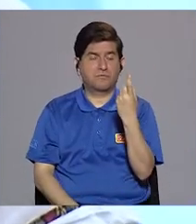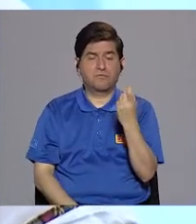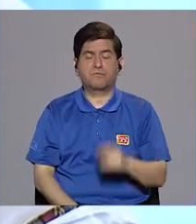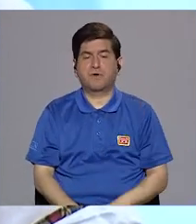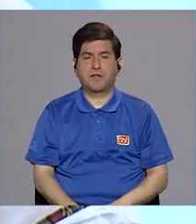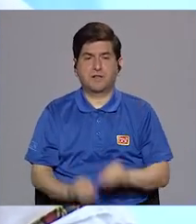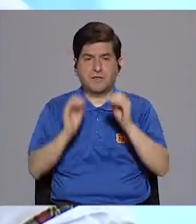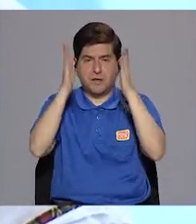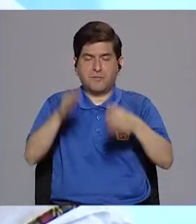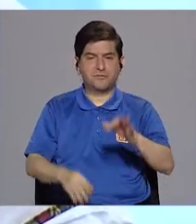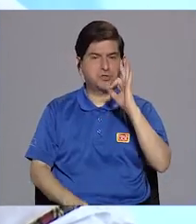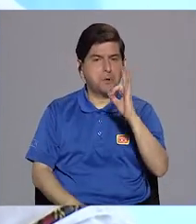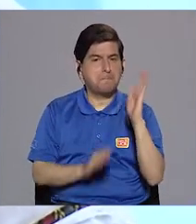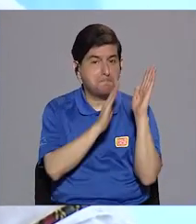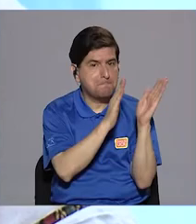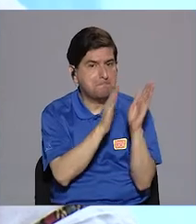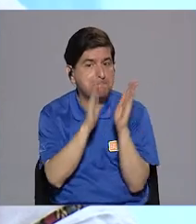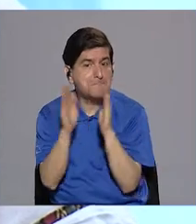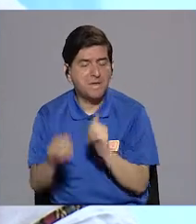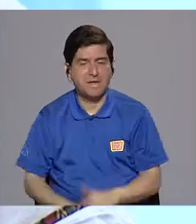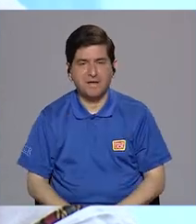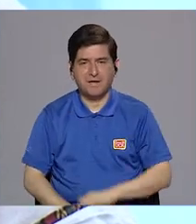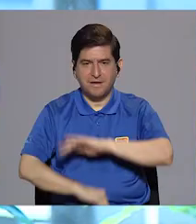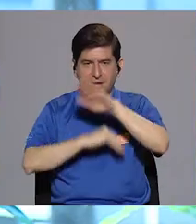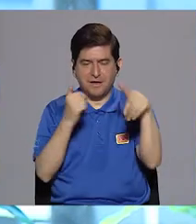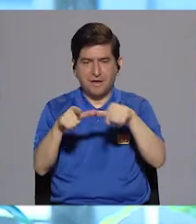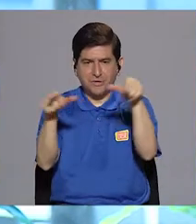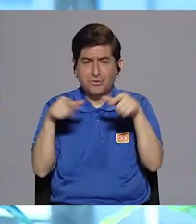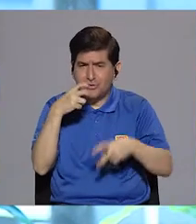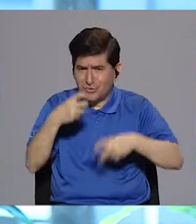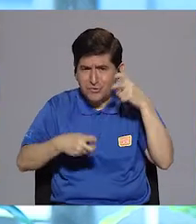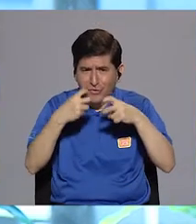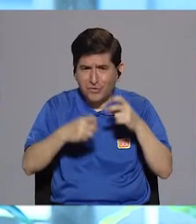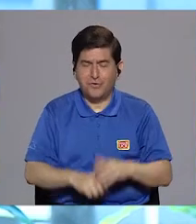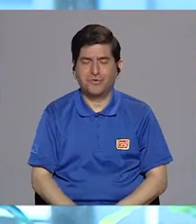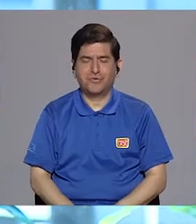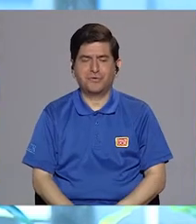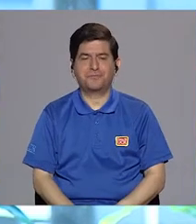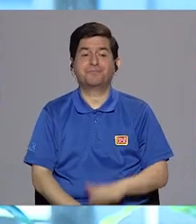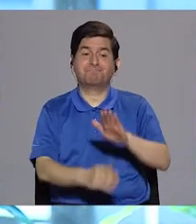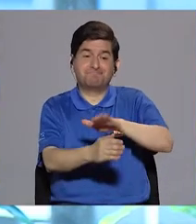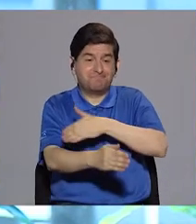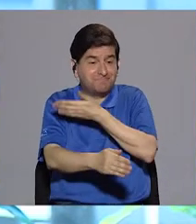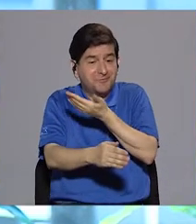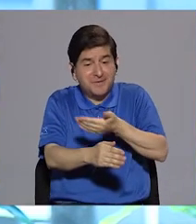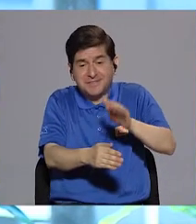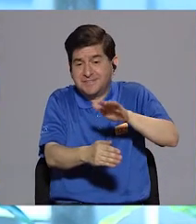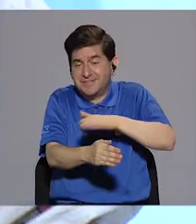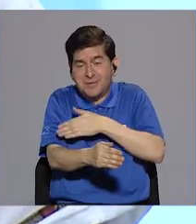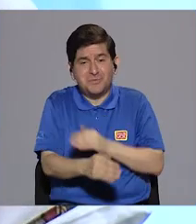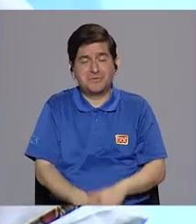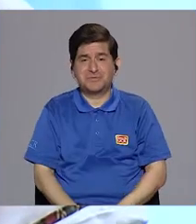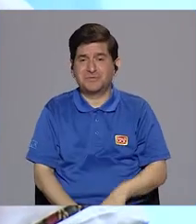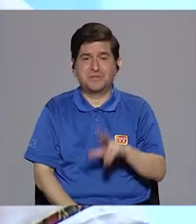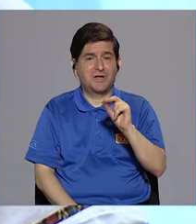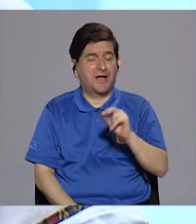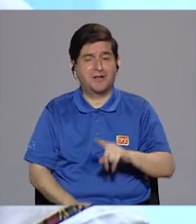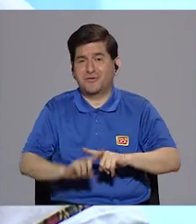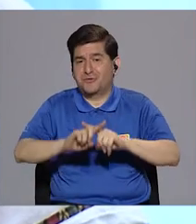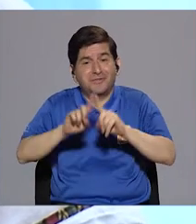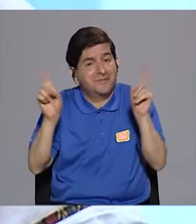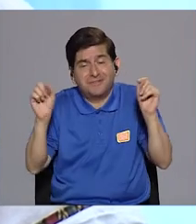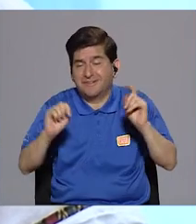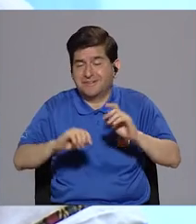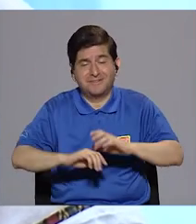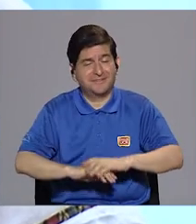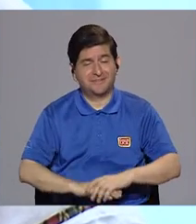Faltan profesores bien preparados. En todos lados se cuecen habas. Y esto, pues la música no es extranjera,